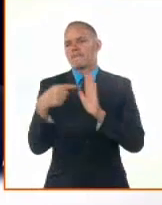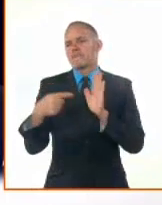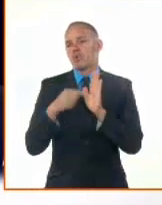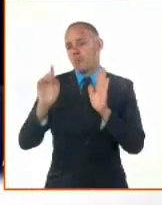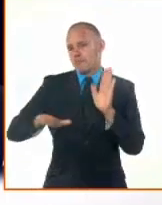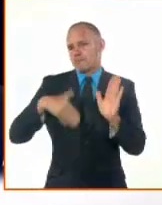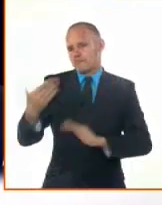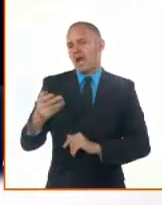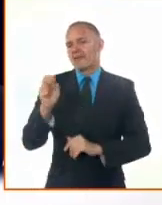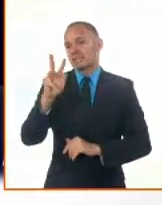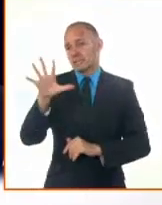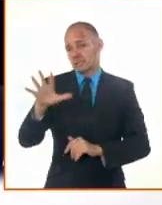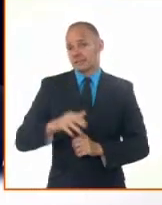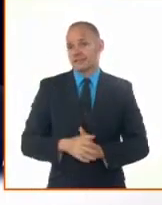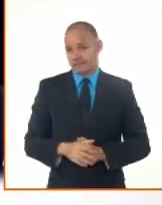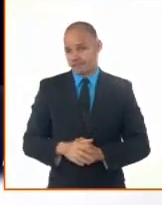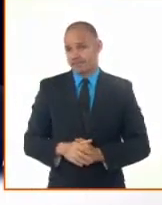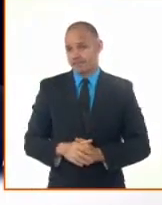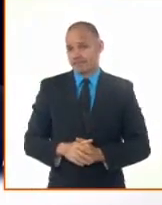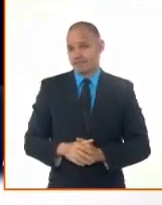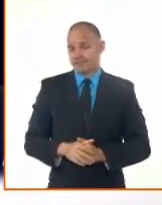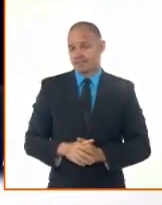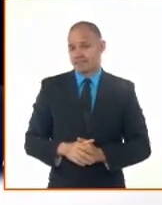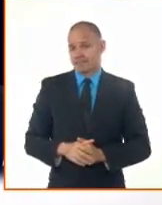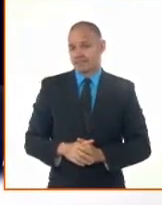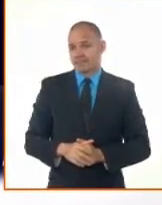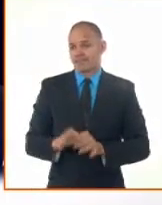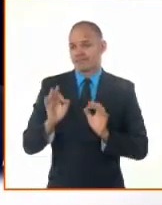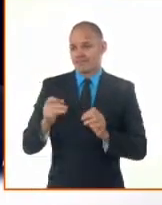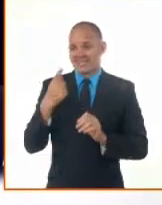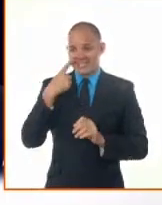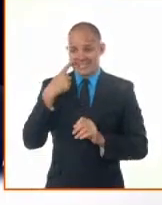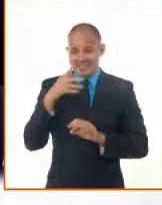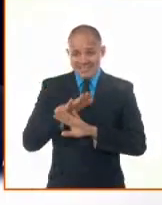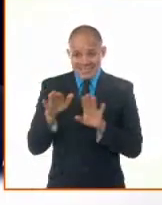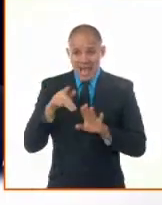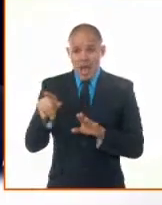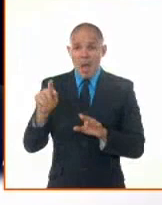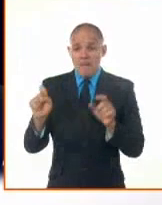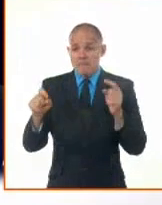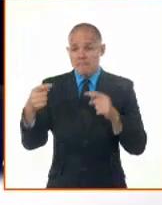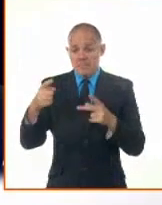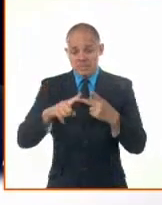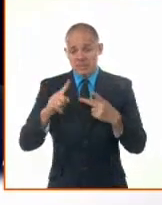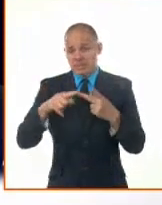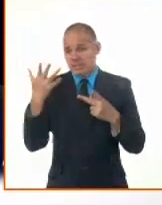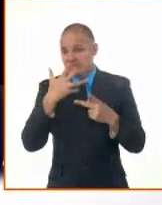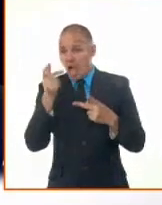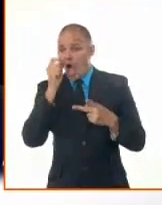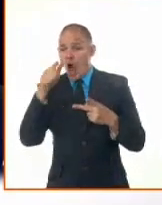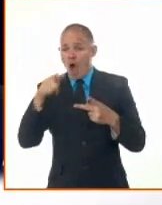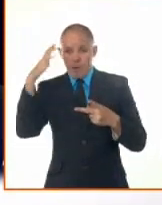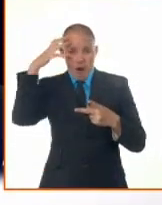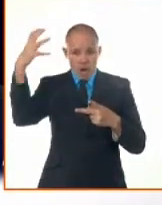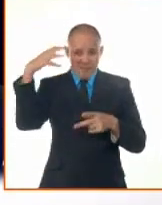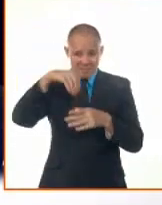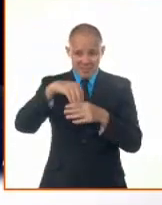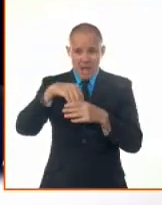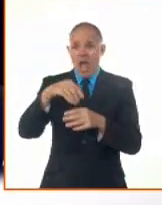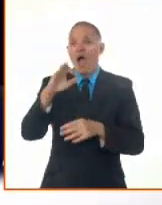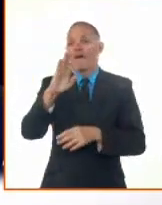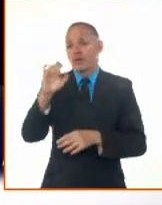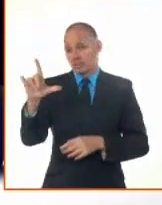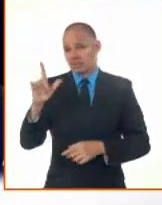sobre ron de Santi el gobernador de la Florida que es su más cercano perseguidor esta estas veinticinco veintiséis